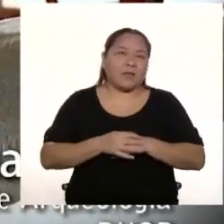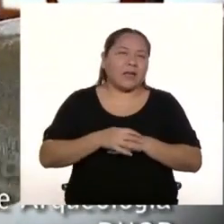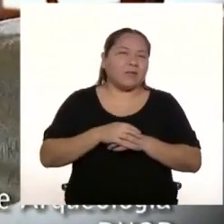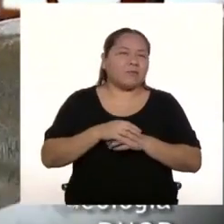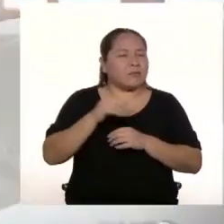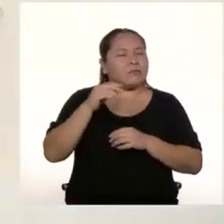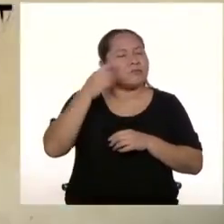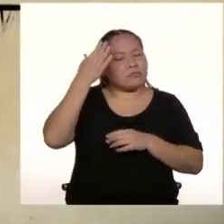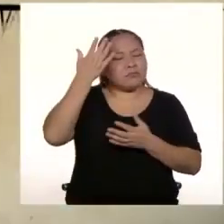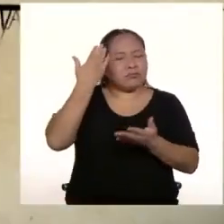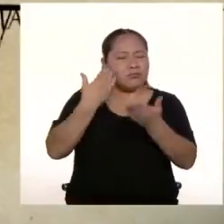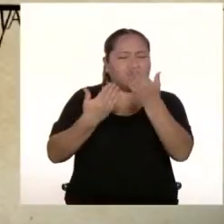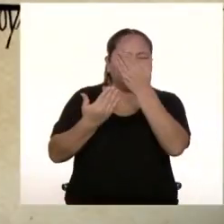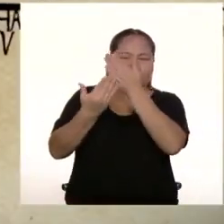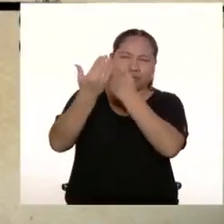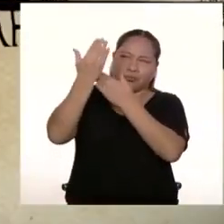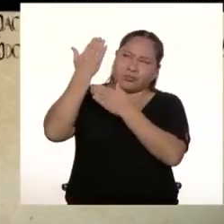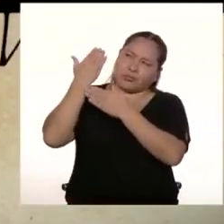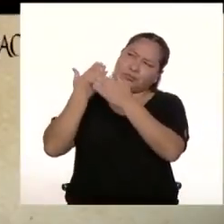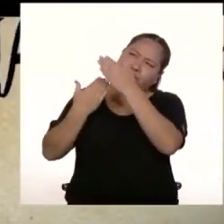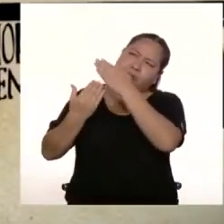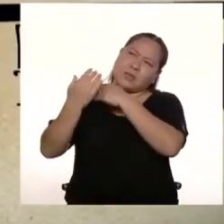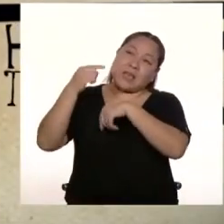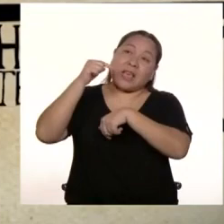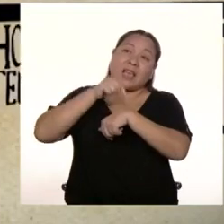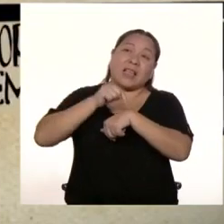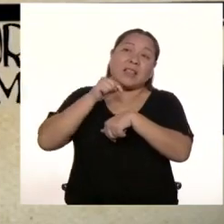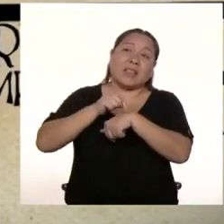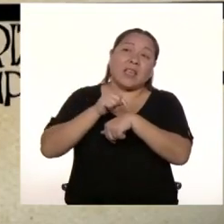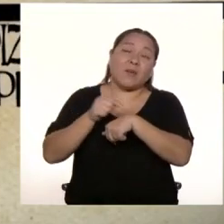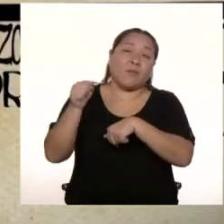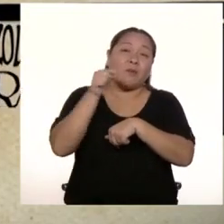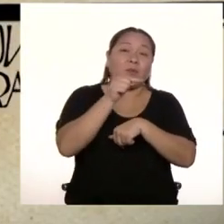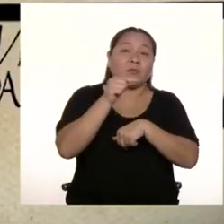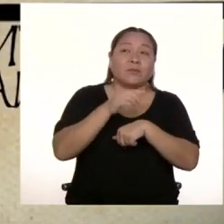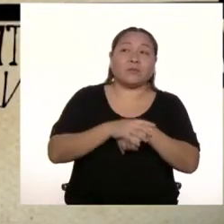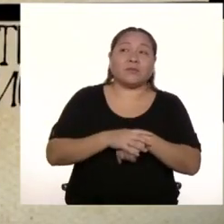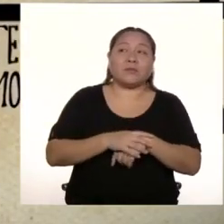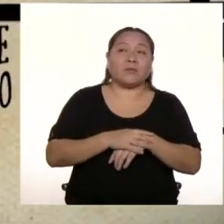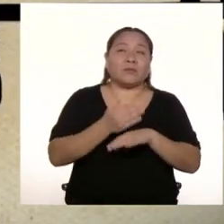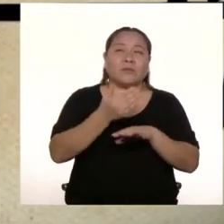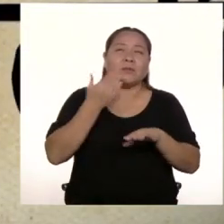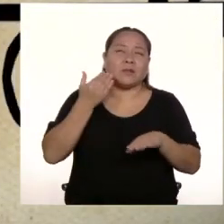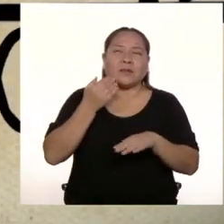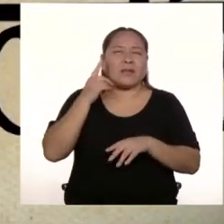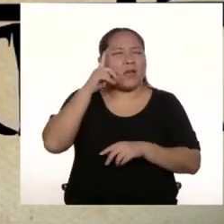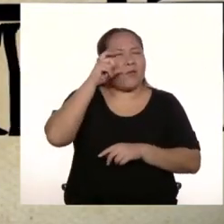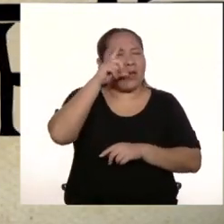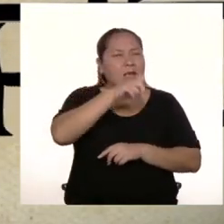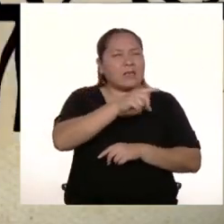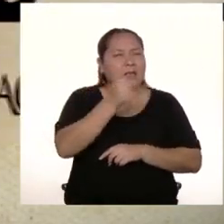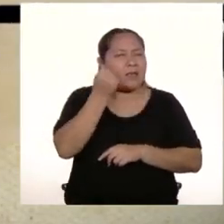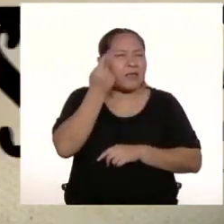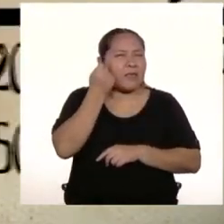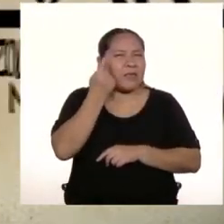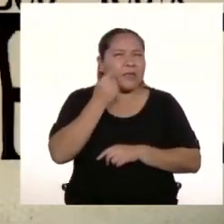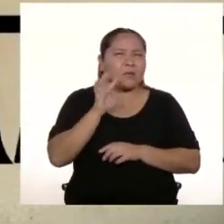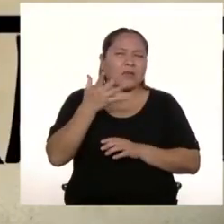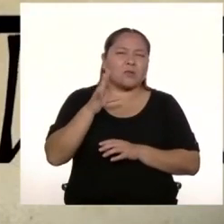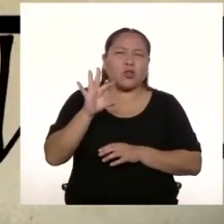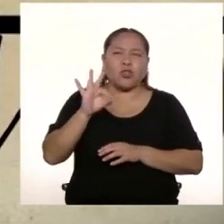tiempo, con mucha razón, a una época que es aún bastante oscura. Se ubicaría